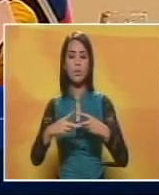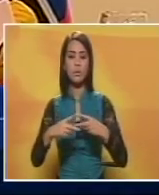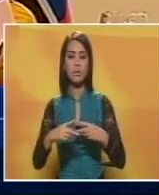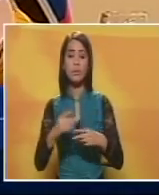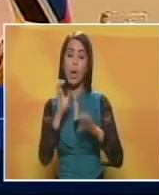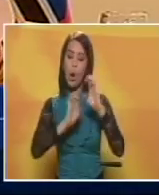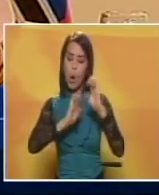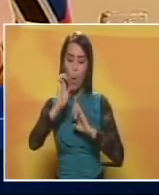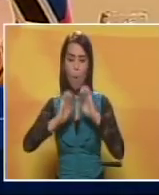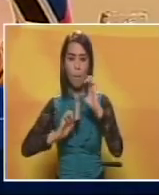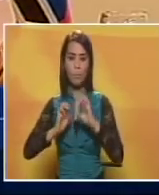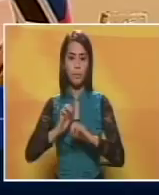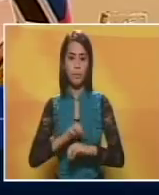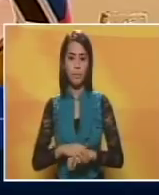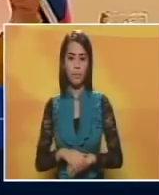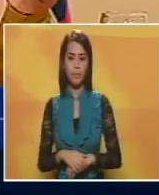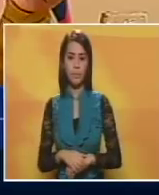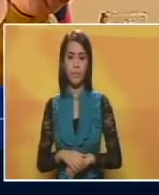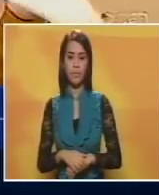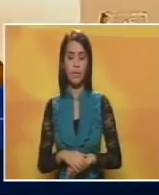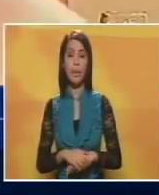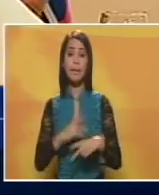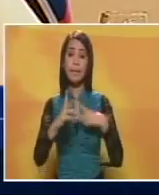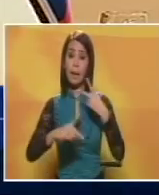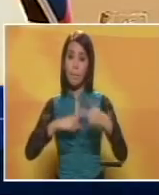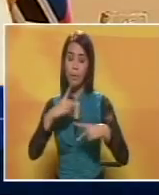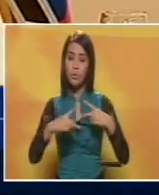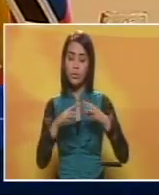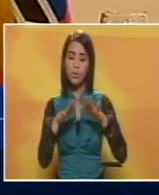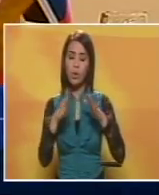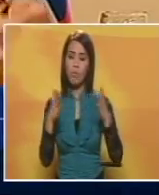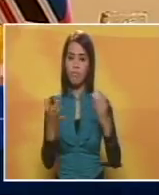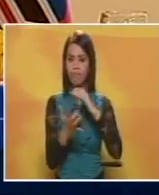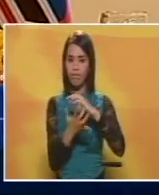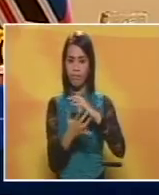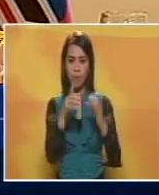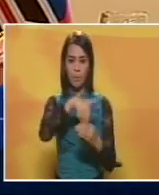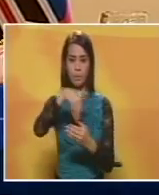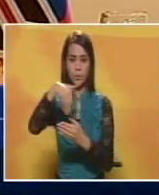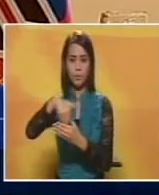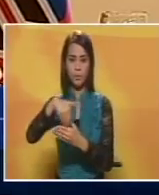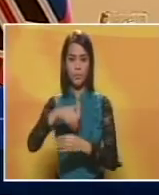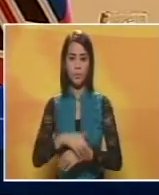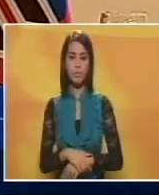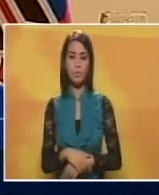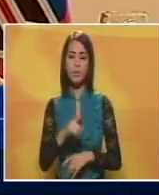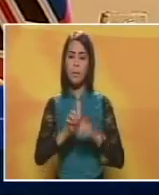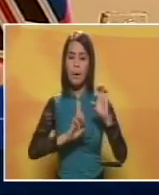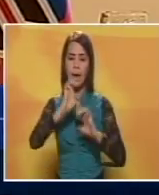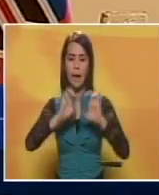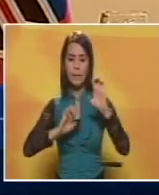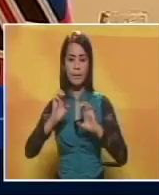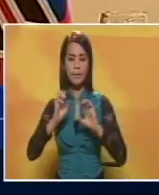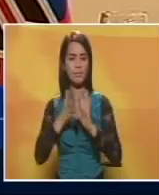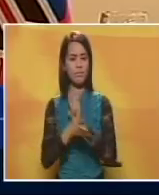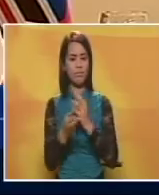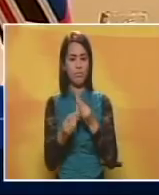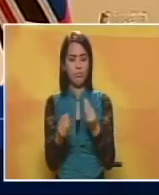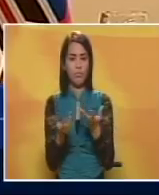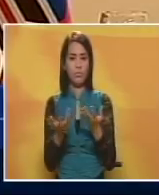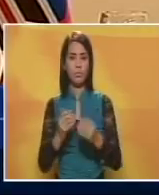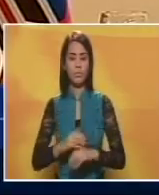la auditoría de la producción de las máquinas de votación. Para estas auditorías han